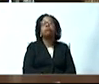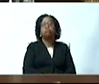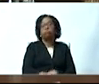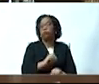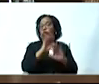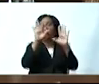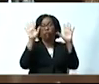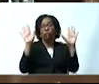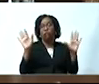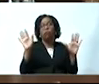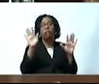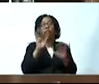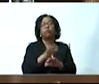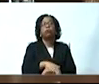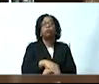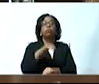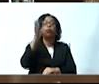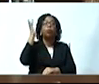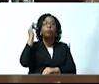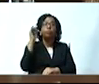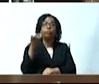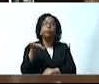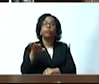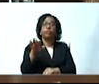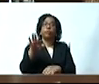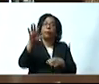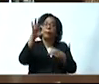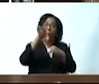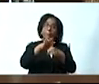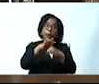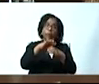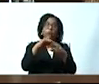Exacto, porque la votación cierra.